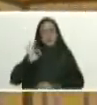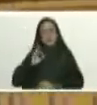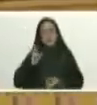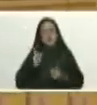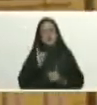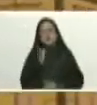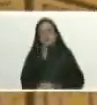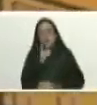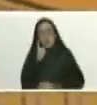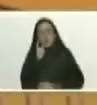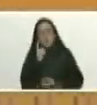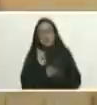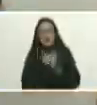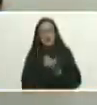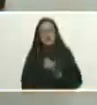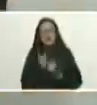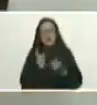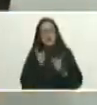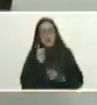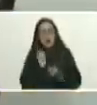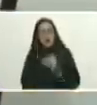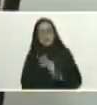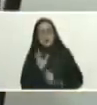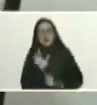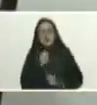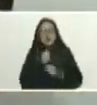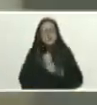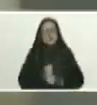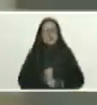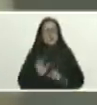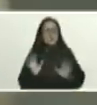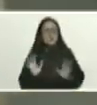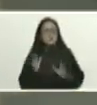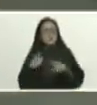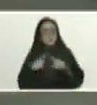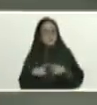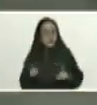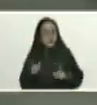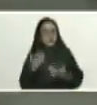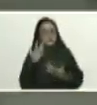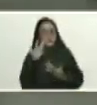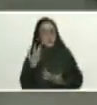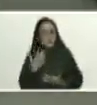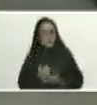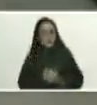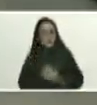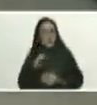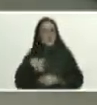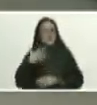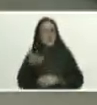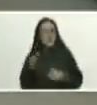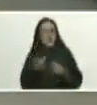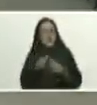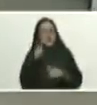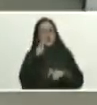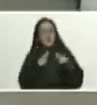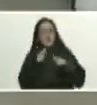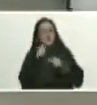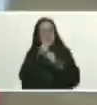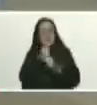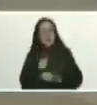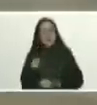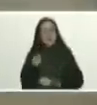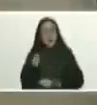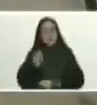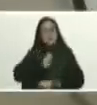estamos acostumbrados a los cambios, unos cambios que no buscamos, que no esperábamos, pero nada más ver afuera ese grupo de personas esperando las